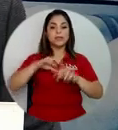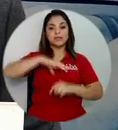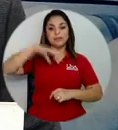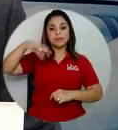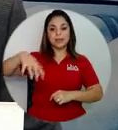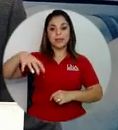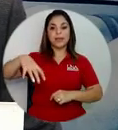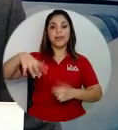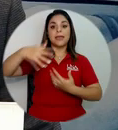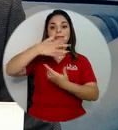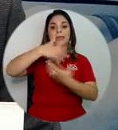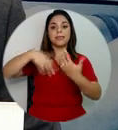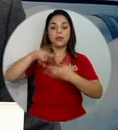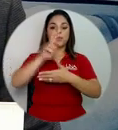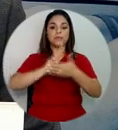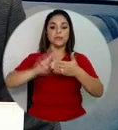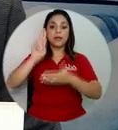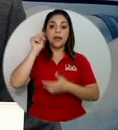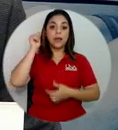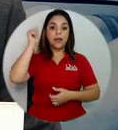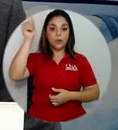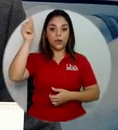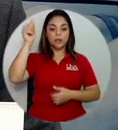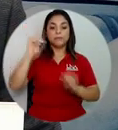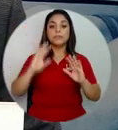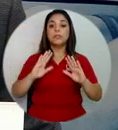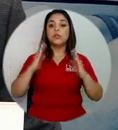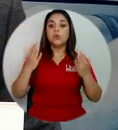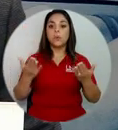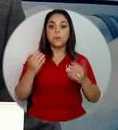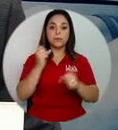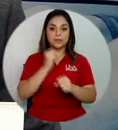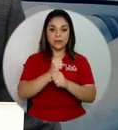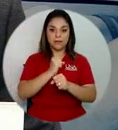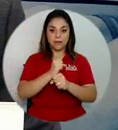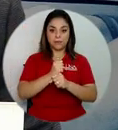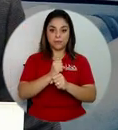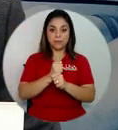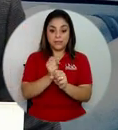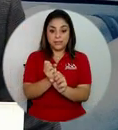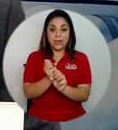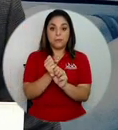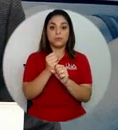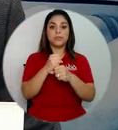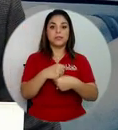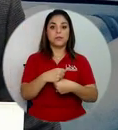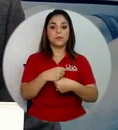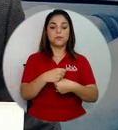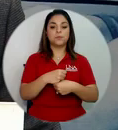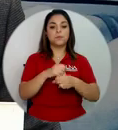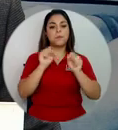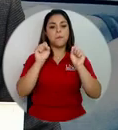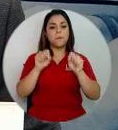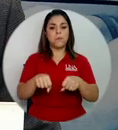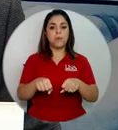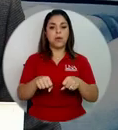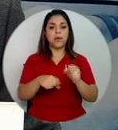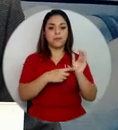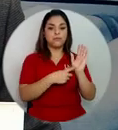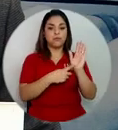de la sede interuniversitaria de Alajuela y cómo el trabajo que estamos realizando que se